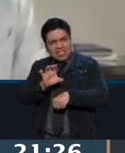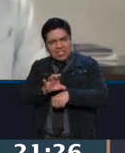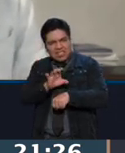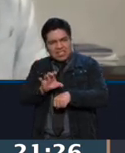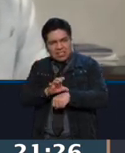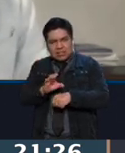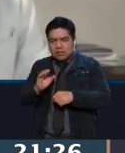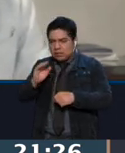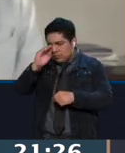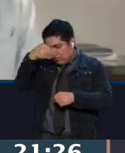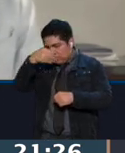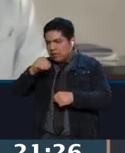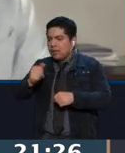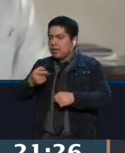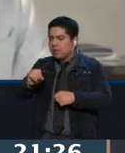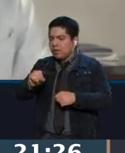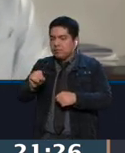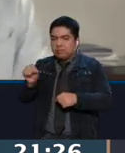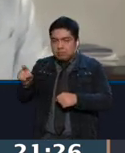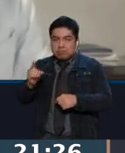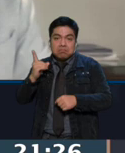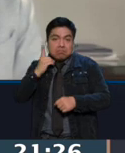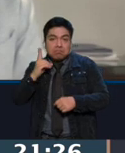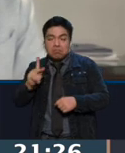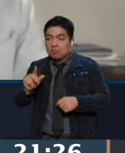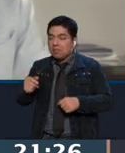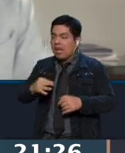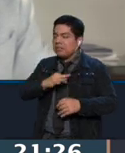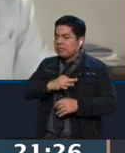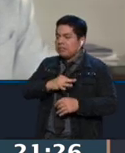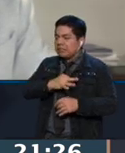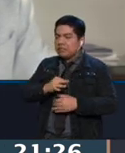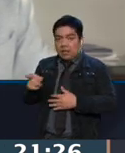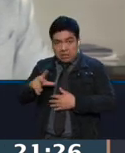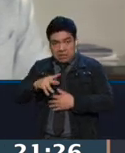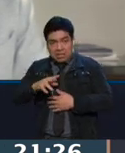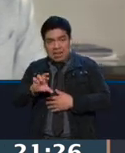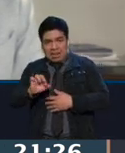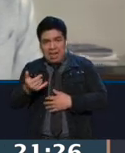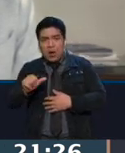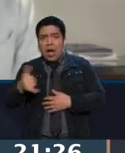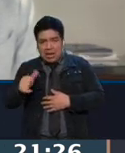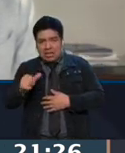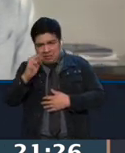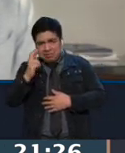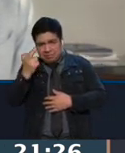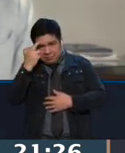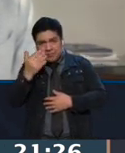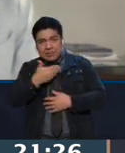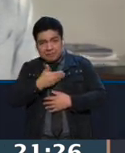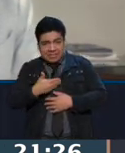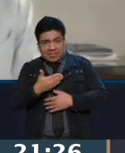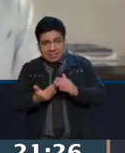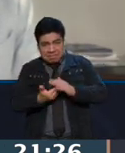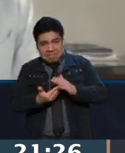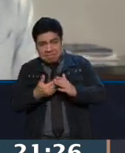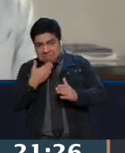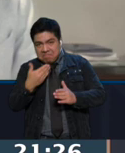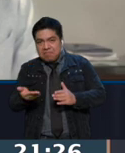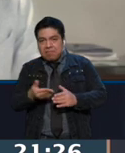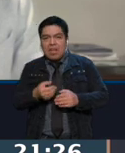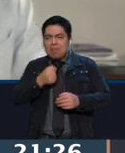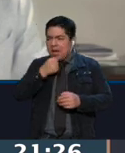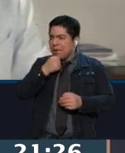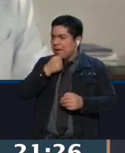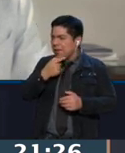de Enrique Peña Nieto, como las y los diputados del PRI y del PAN estaban muy felices. Ahí estaba Ricardo Anaya, también era presidente de la mesa directiva, y estaba muy feliz, incluso cerrando el